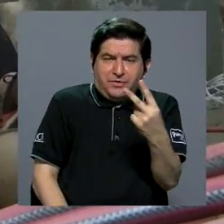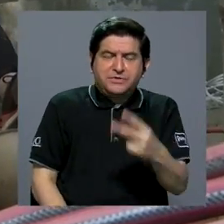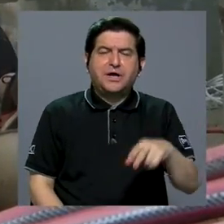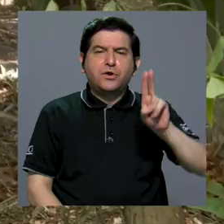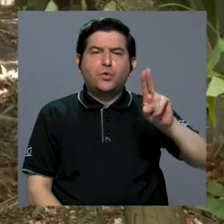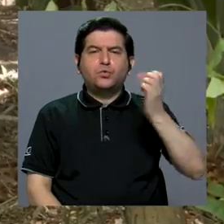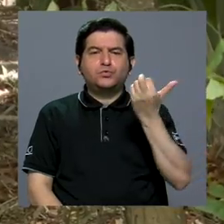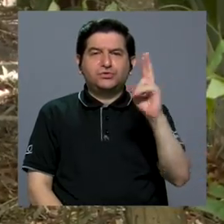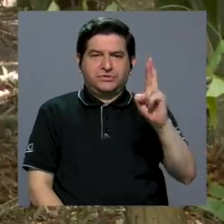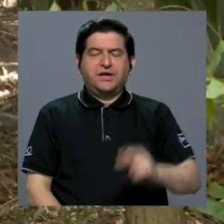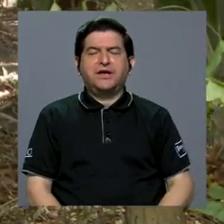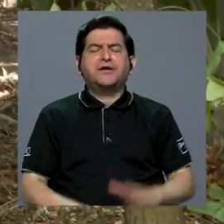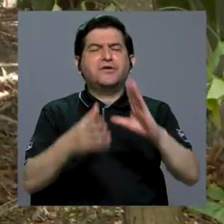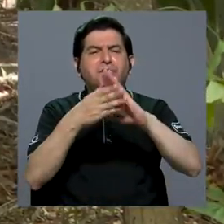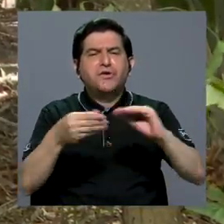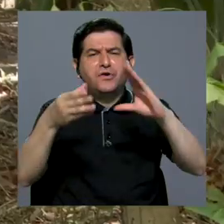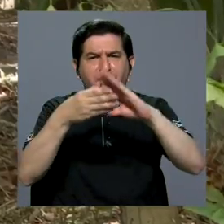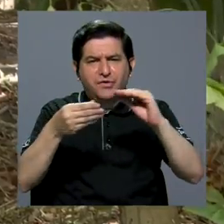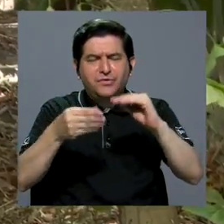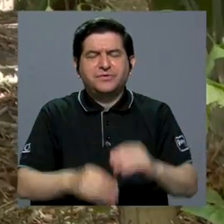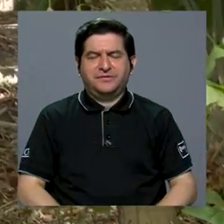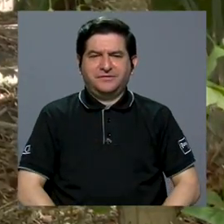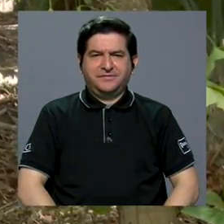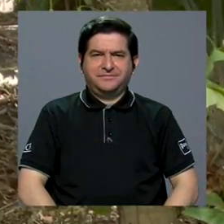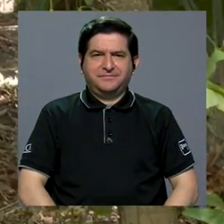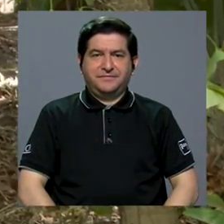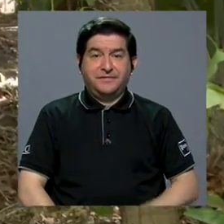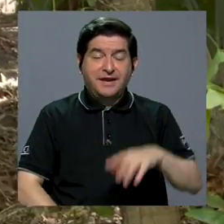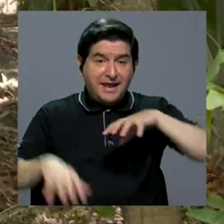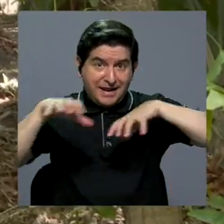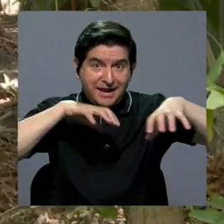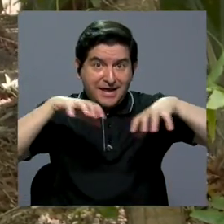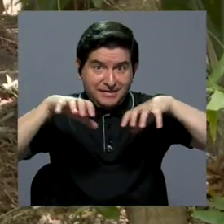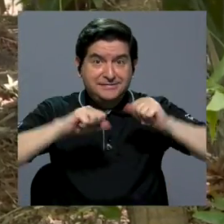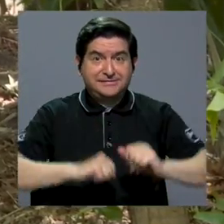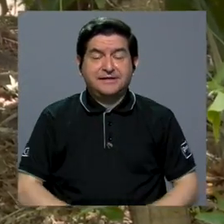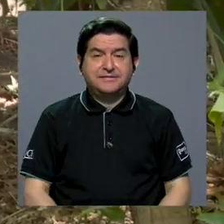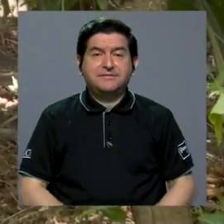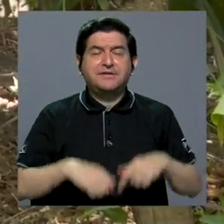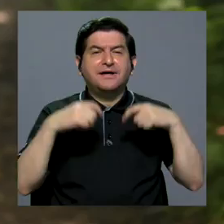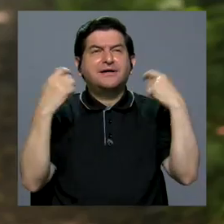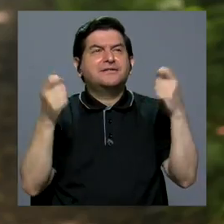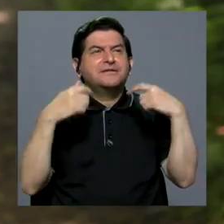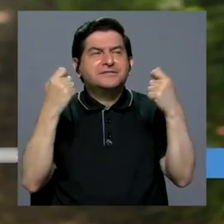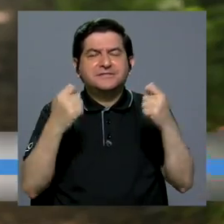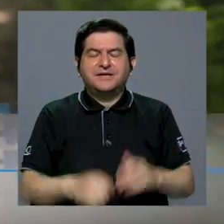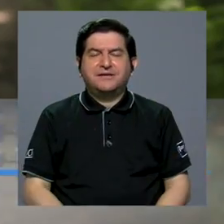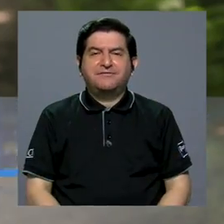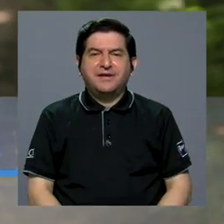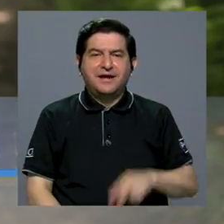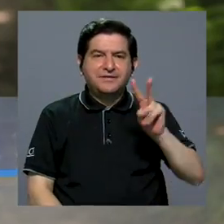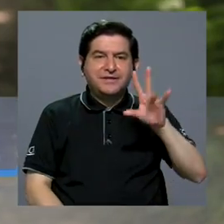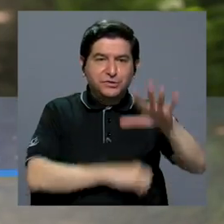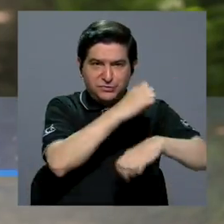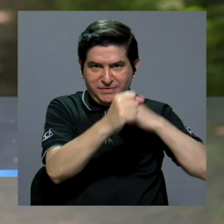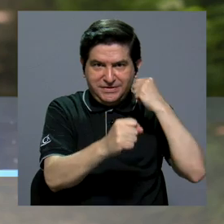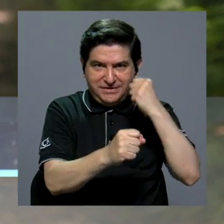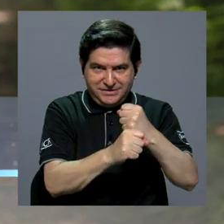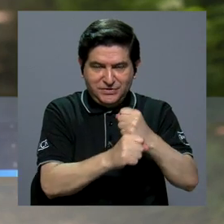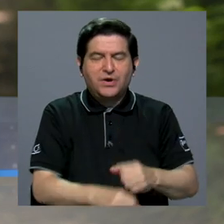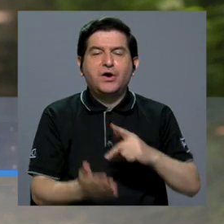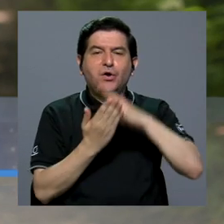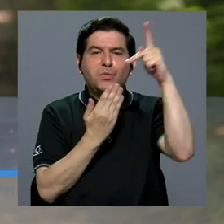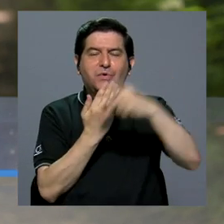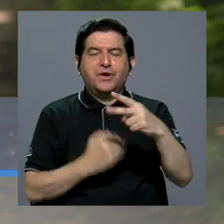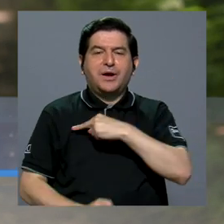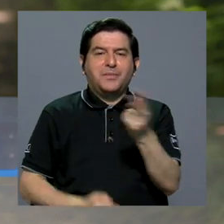de la UCR, comentó más al respecto. Estas actividades se están celebrando en conmemoración del 25 aniversario del